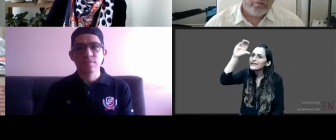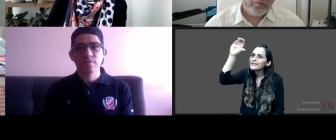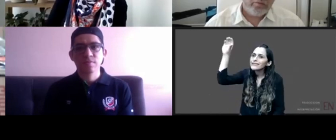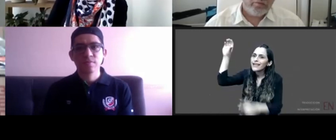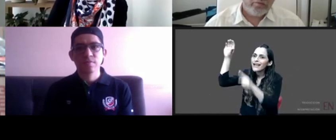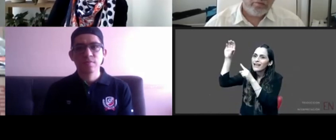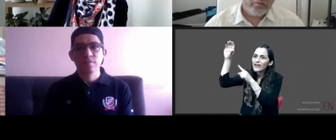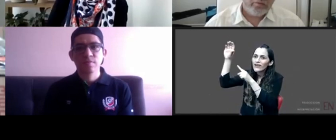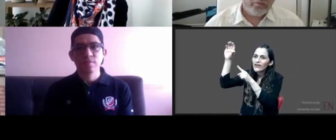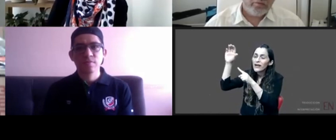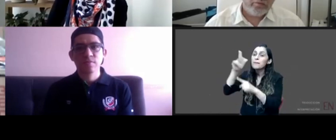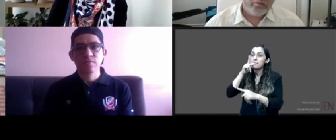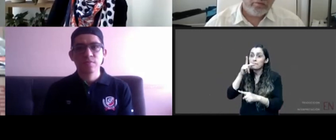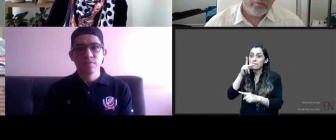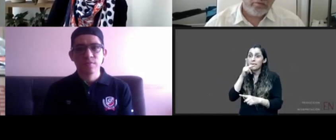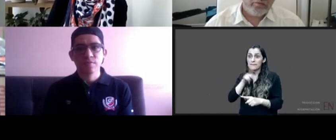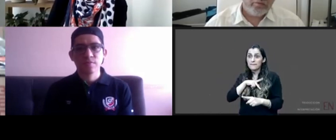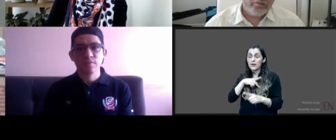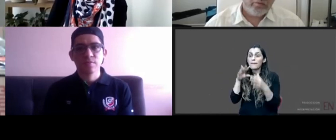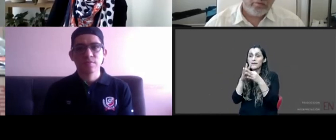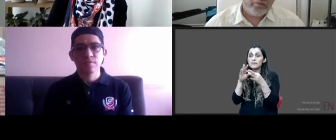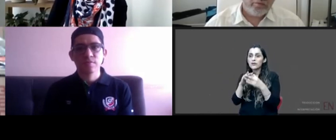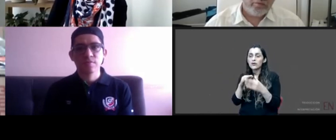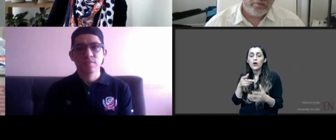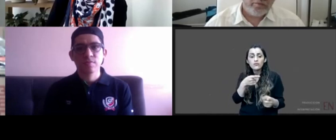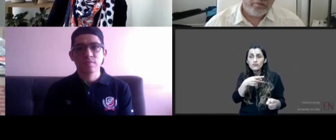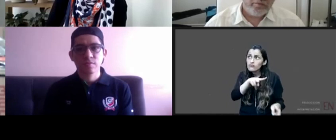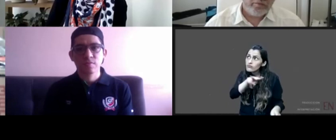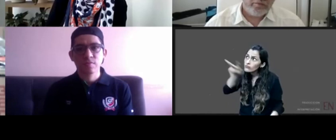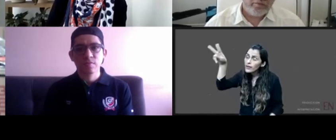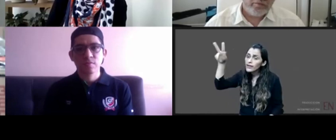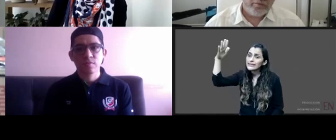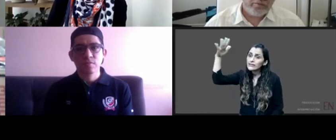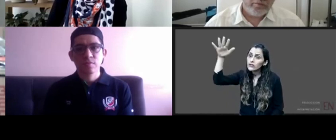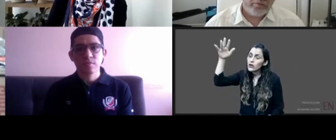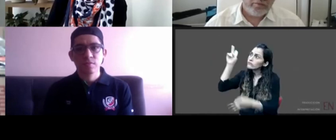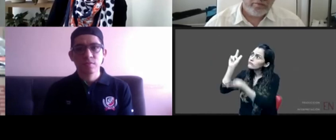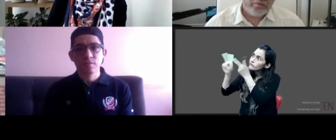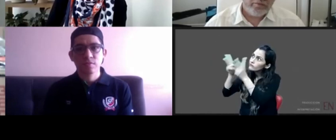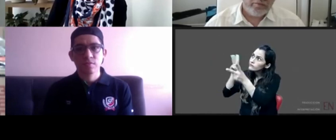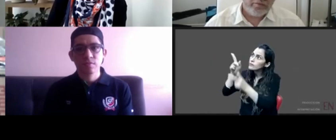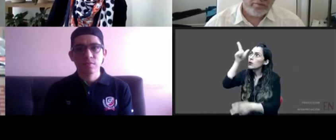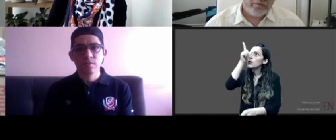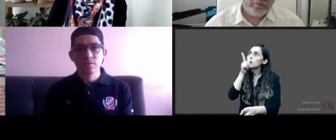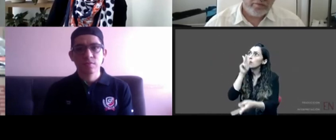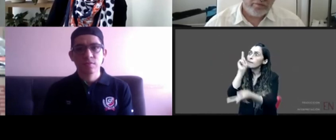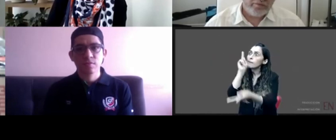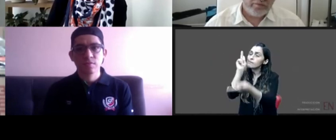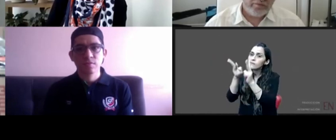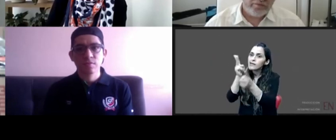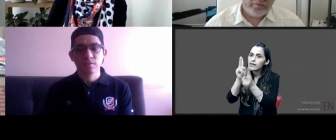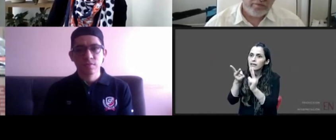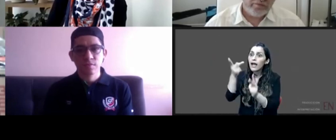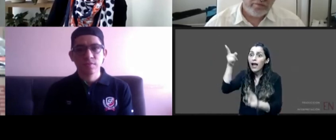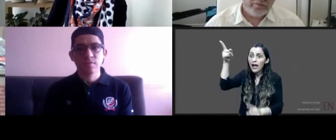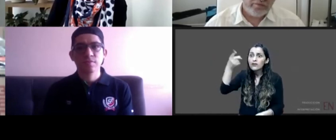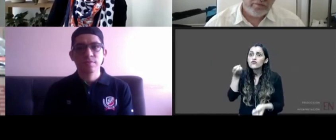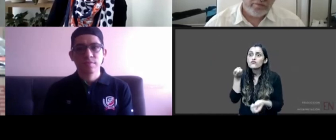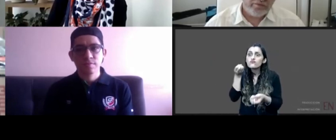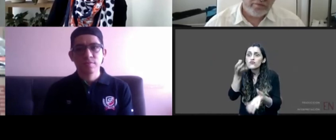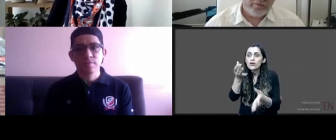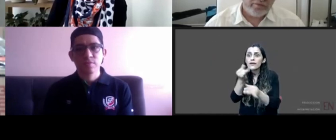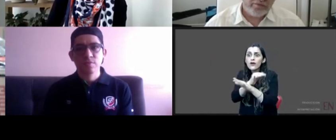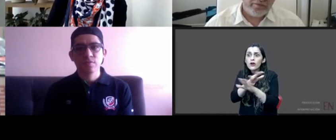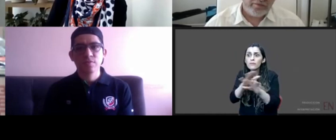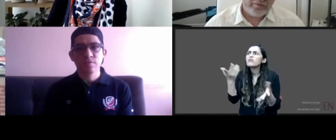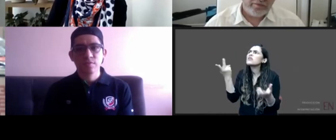miremos a nuestro Padre Sol, platiquemos con nuestro Padre Sol, con nuestra Madre Luna, y sepamos qué es lo que pasa,